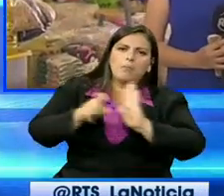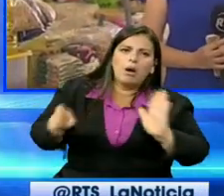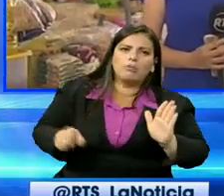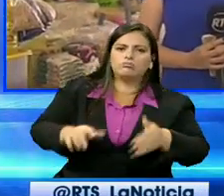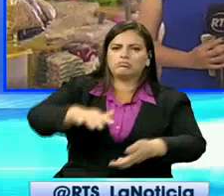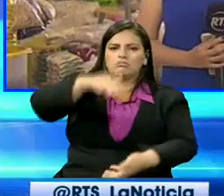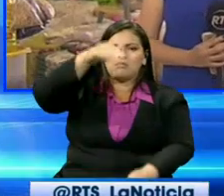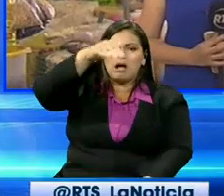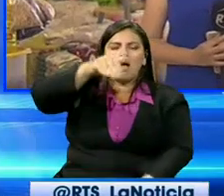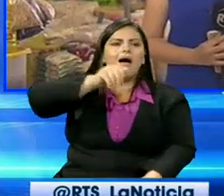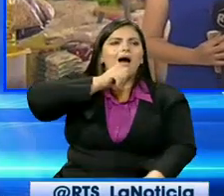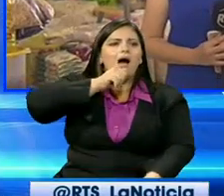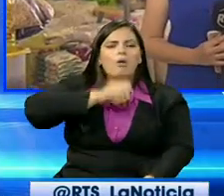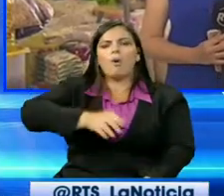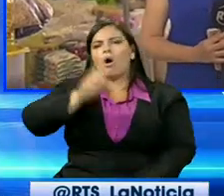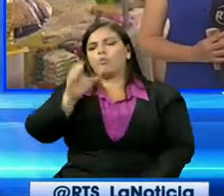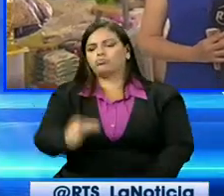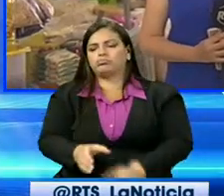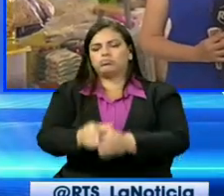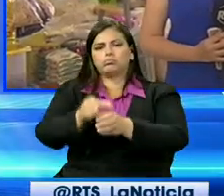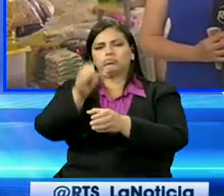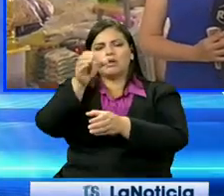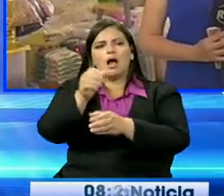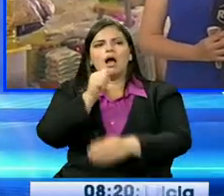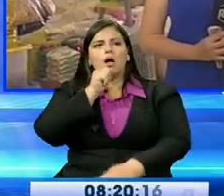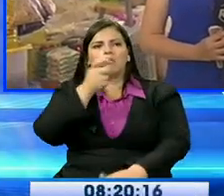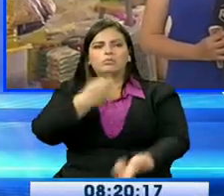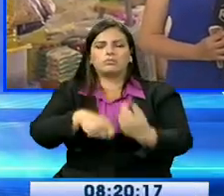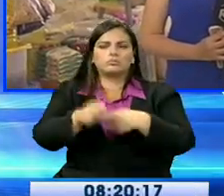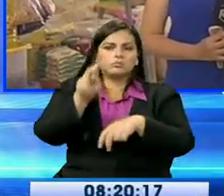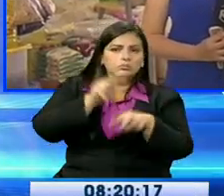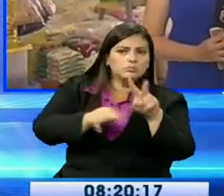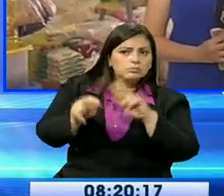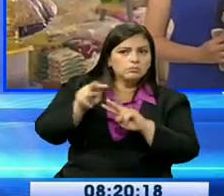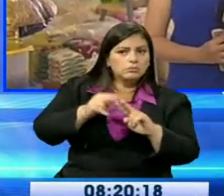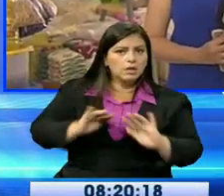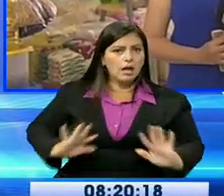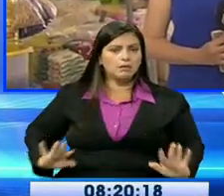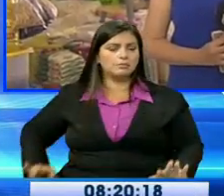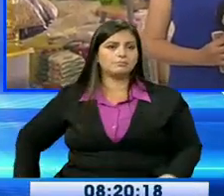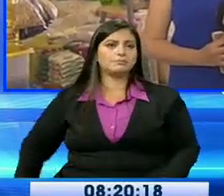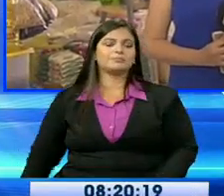¿Intendencia? ¿Hay intendencia? También. Ah, ya, entonces, por ahí vamos. Mi querida